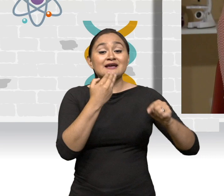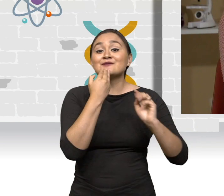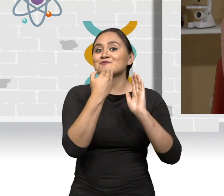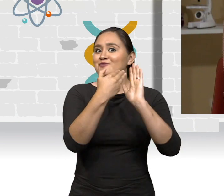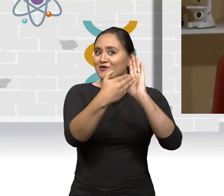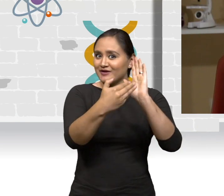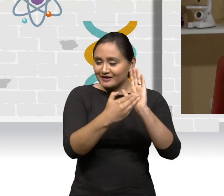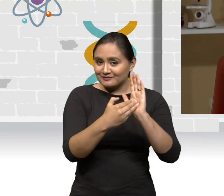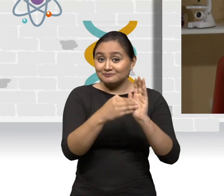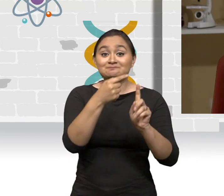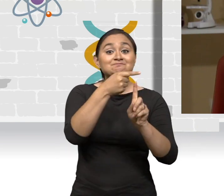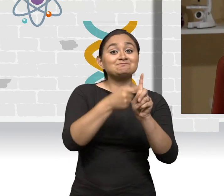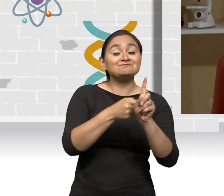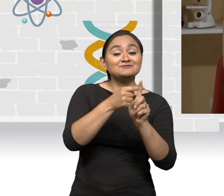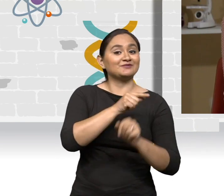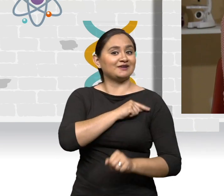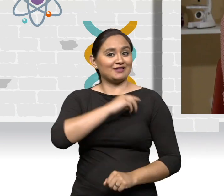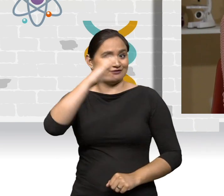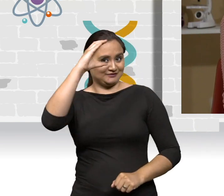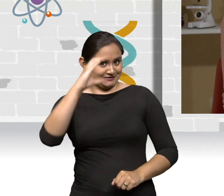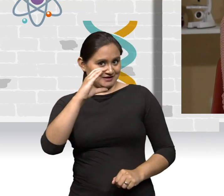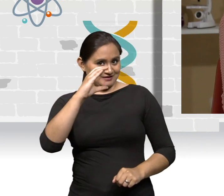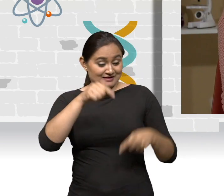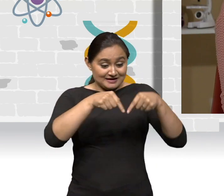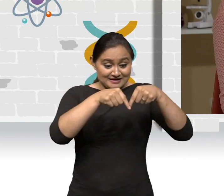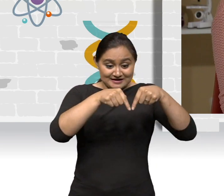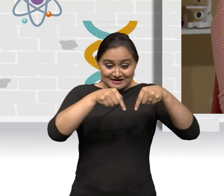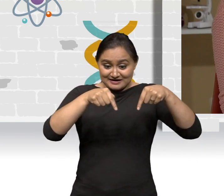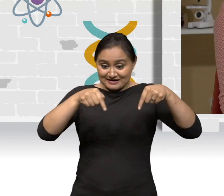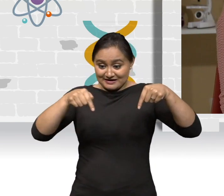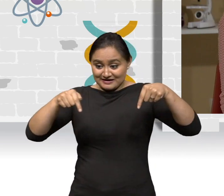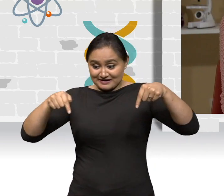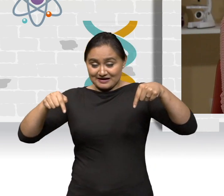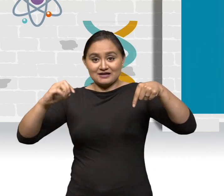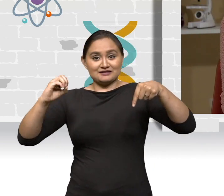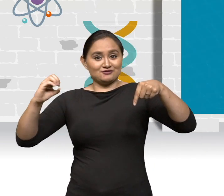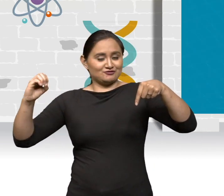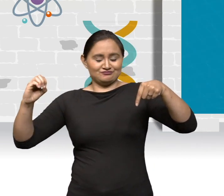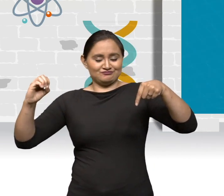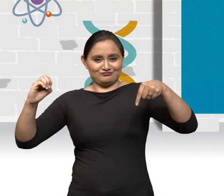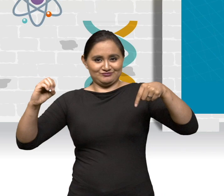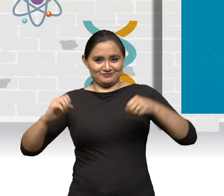la temperatura está medida en grados centígrados, la recta no pasa por el punto 00.